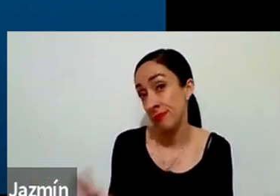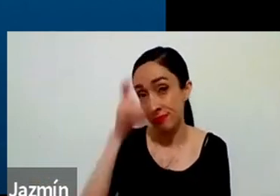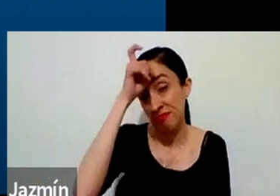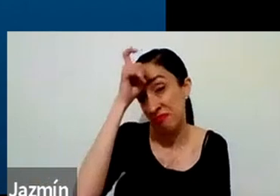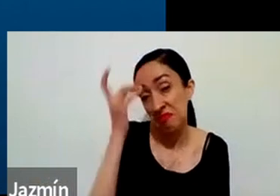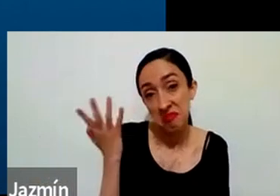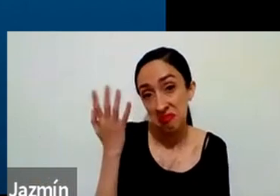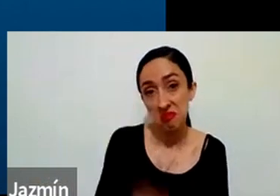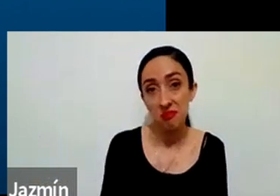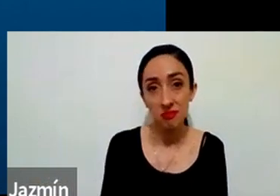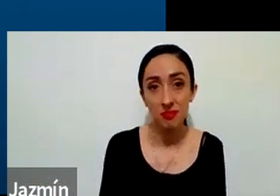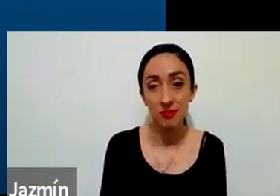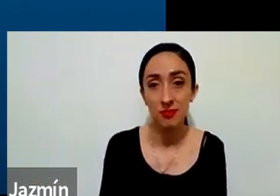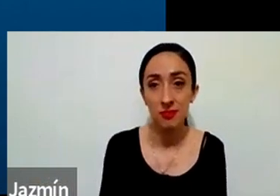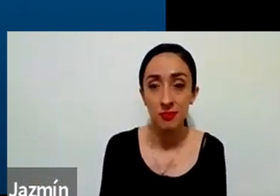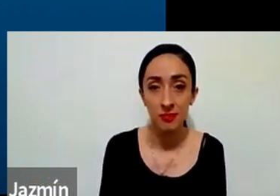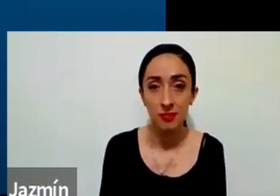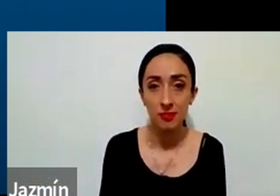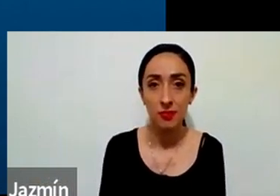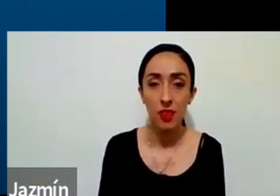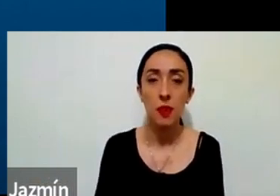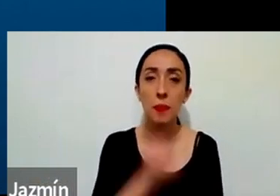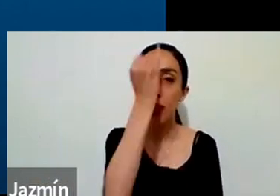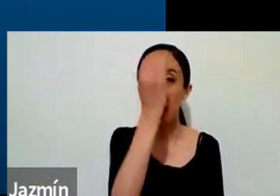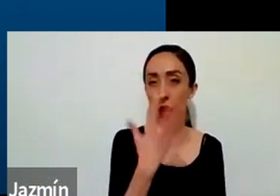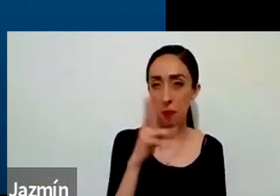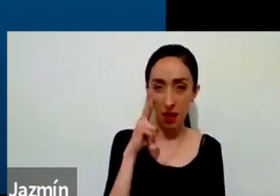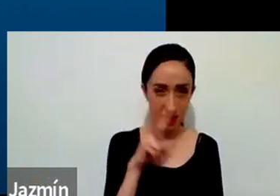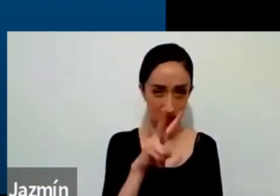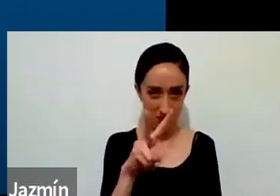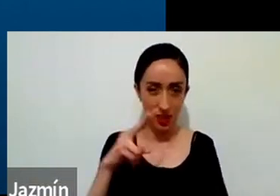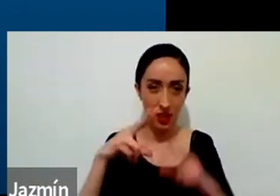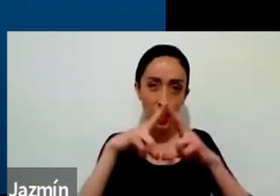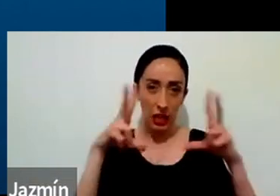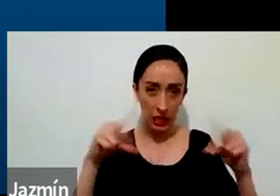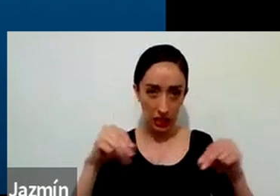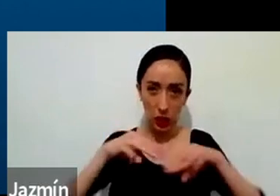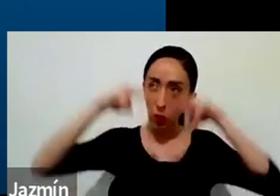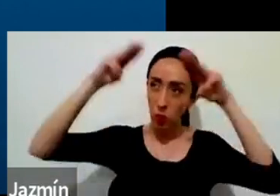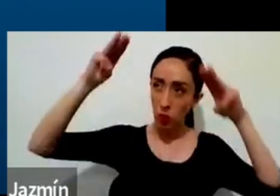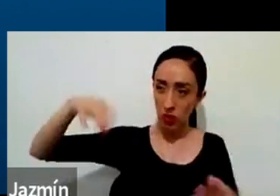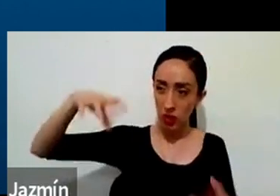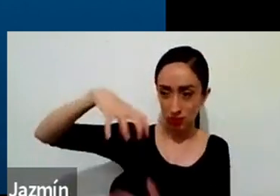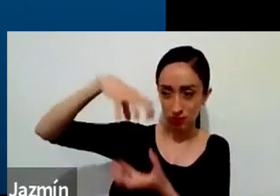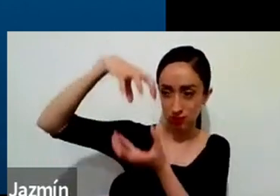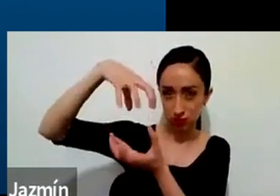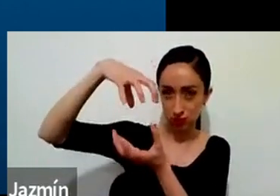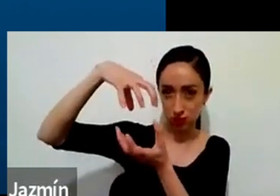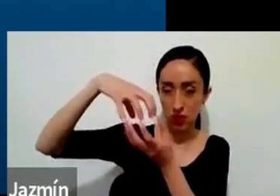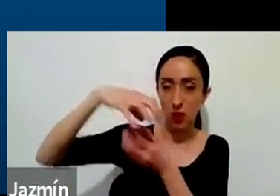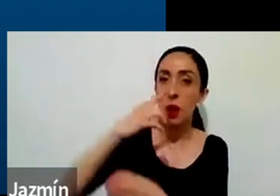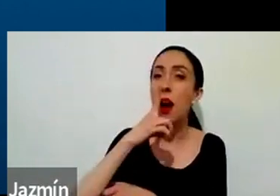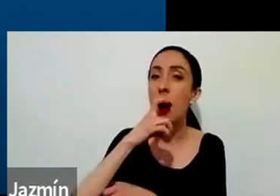Si se fijan, hay una parte que está fuera del